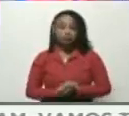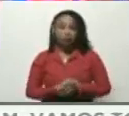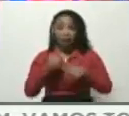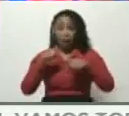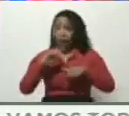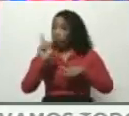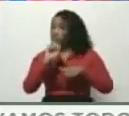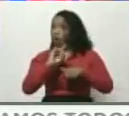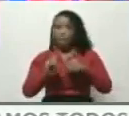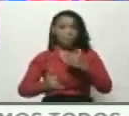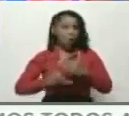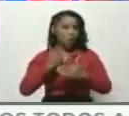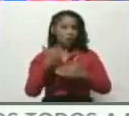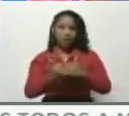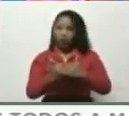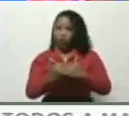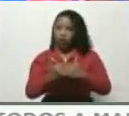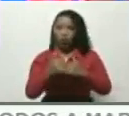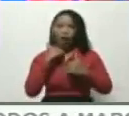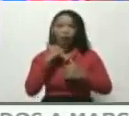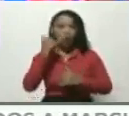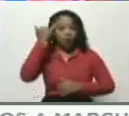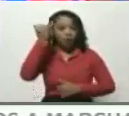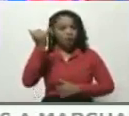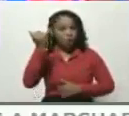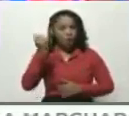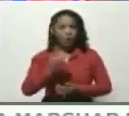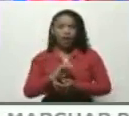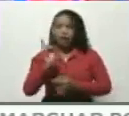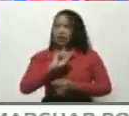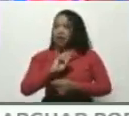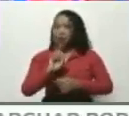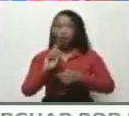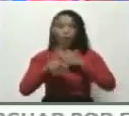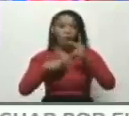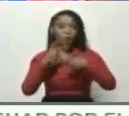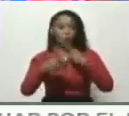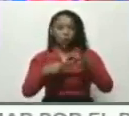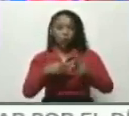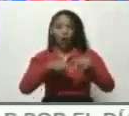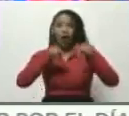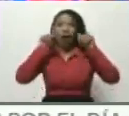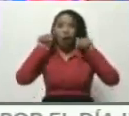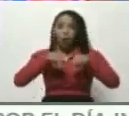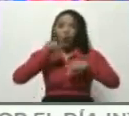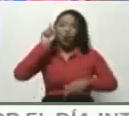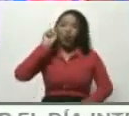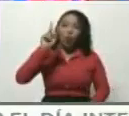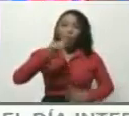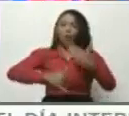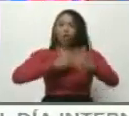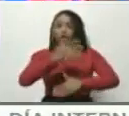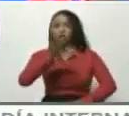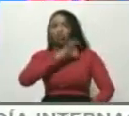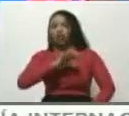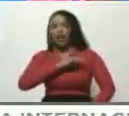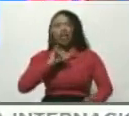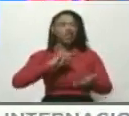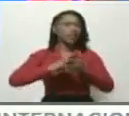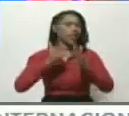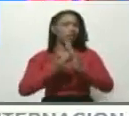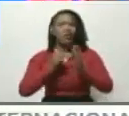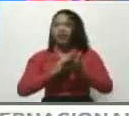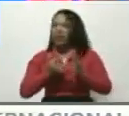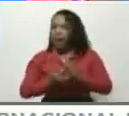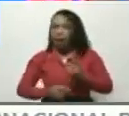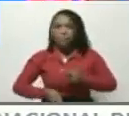un proyecto asexuado ideológicamente ni políticamente, es un proyecto socialista y lo que significa